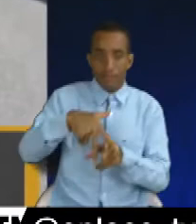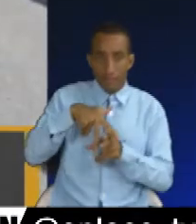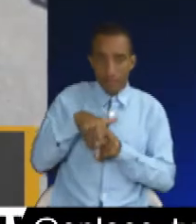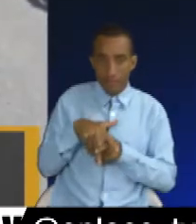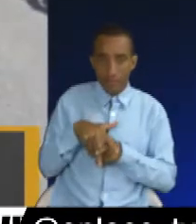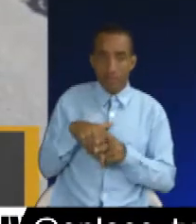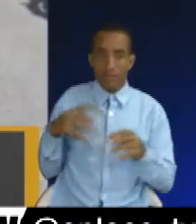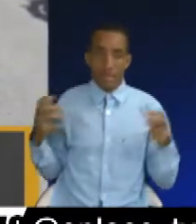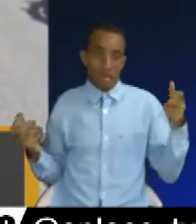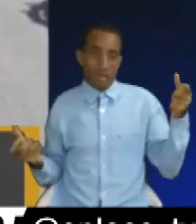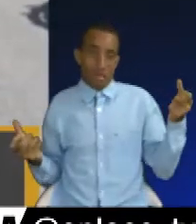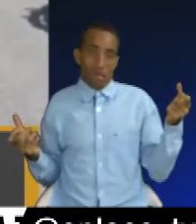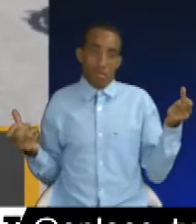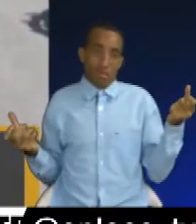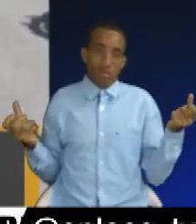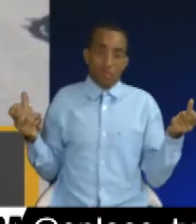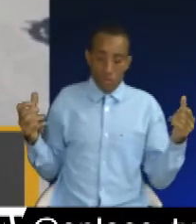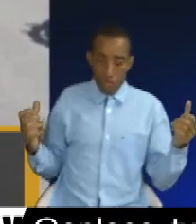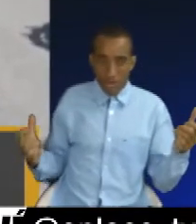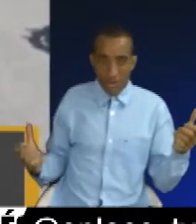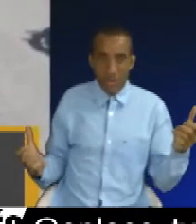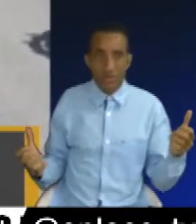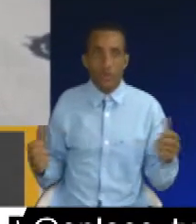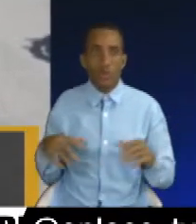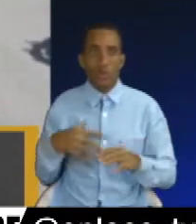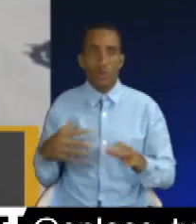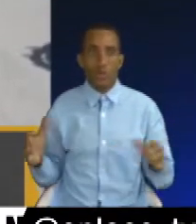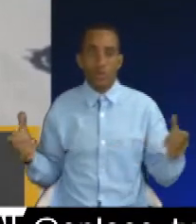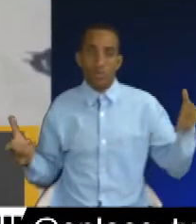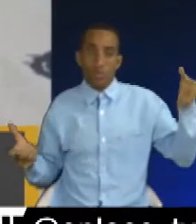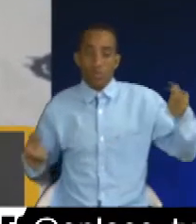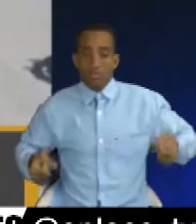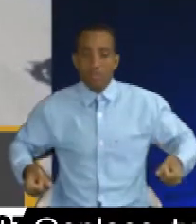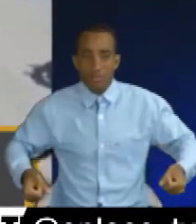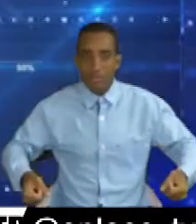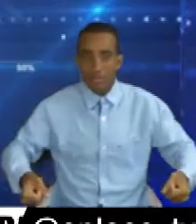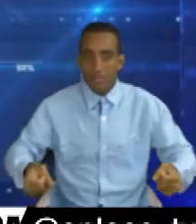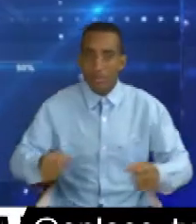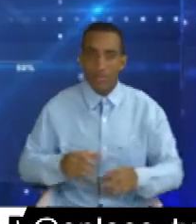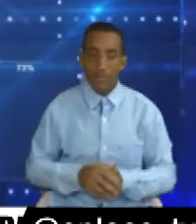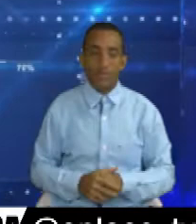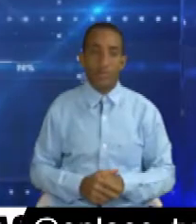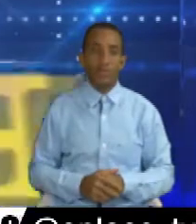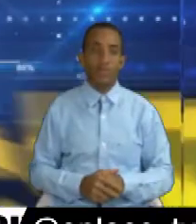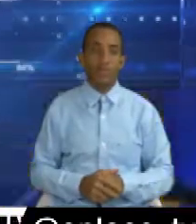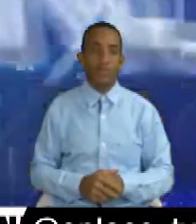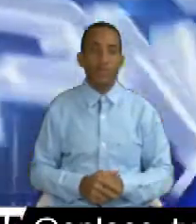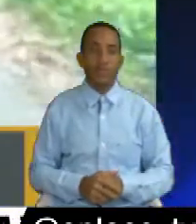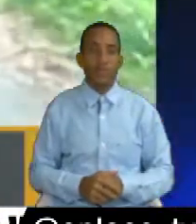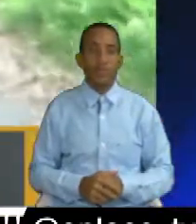manera irresponsable en sus piernas una carretilla. No hay derecho, señores.